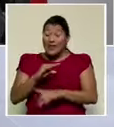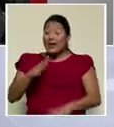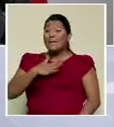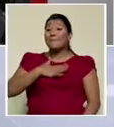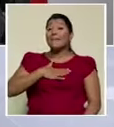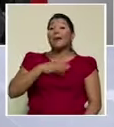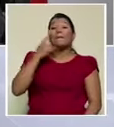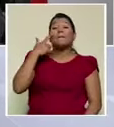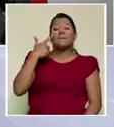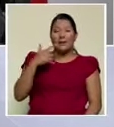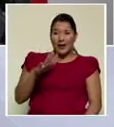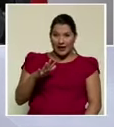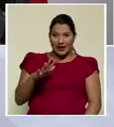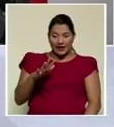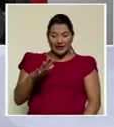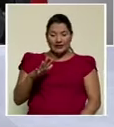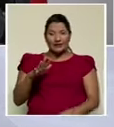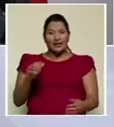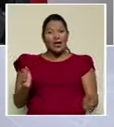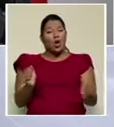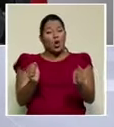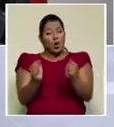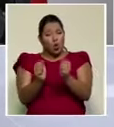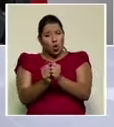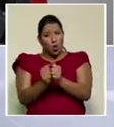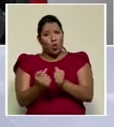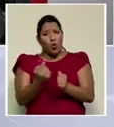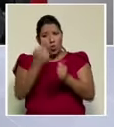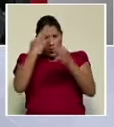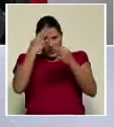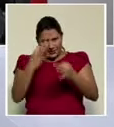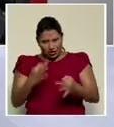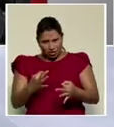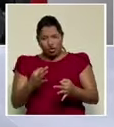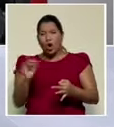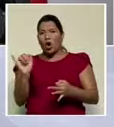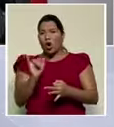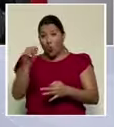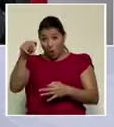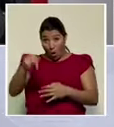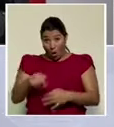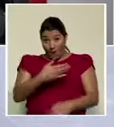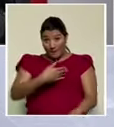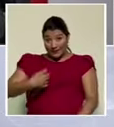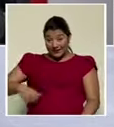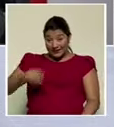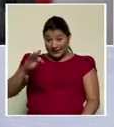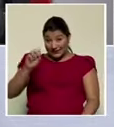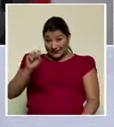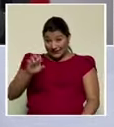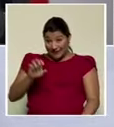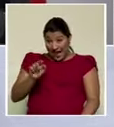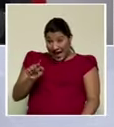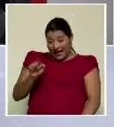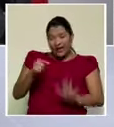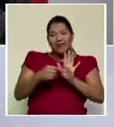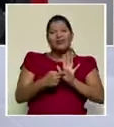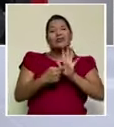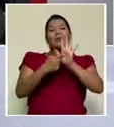muestra de elegancia como la que ha tenido Luis Antonio Sobrado hoy, se demuestra cómo se